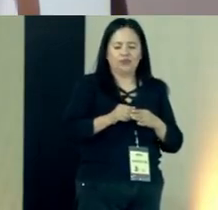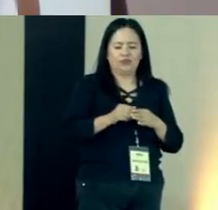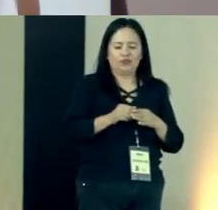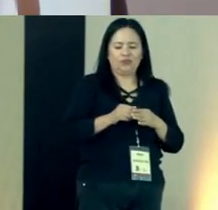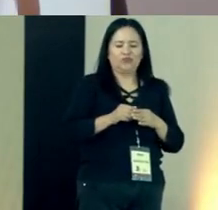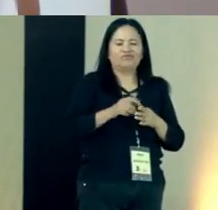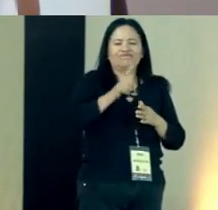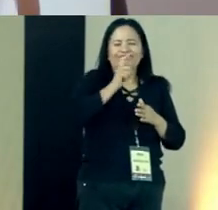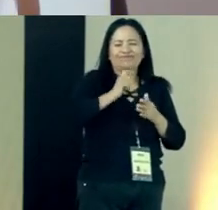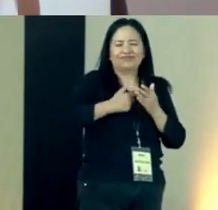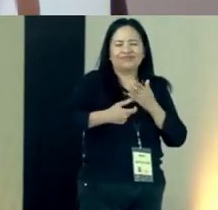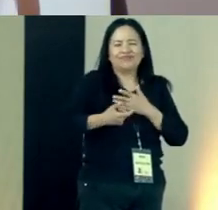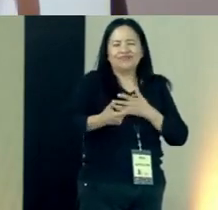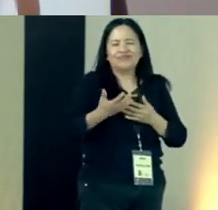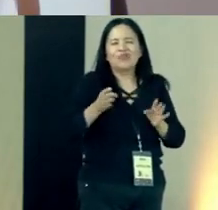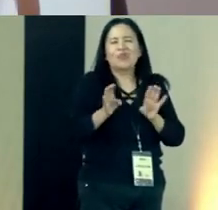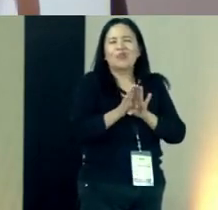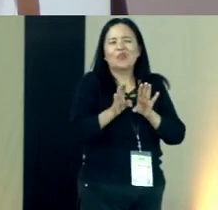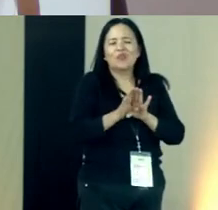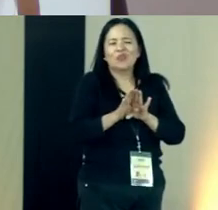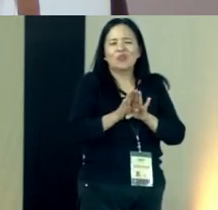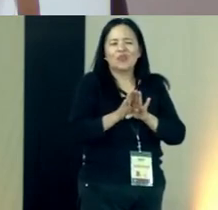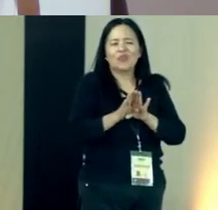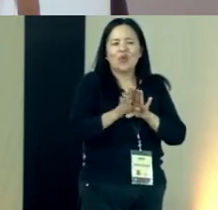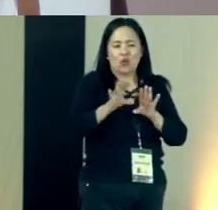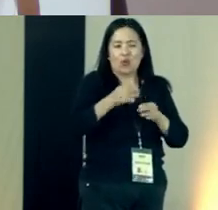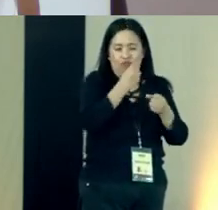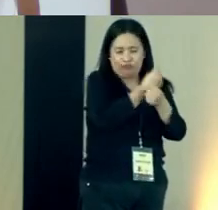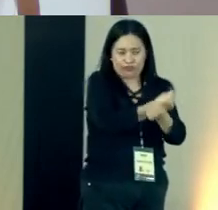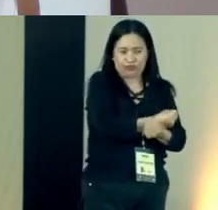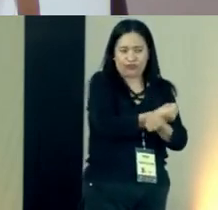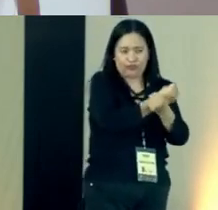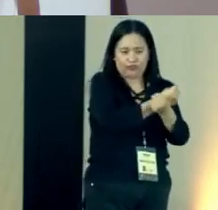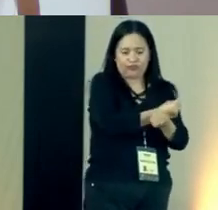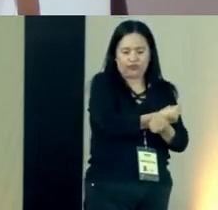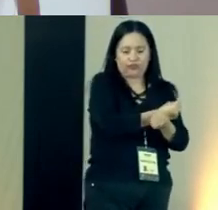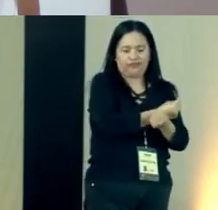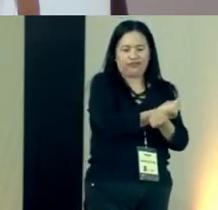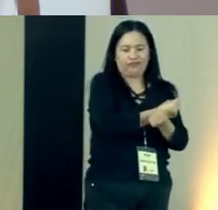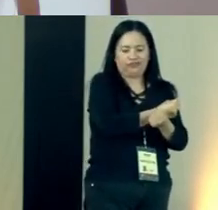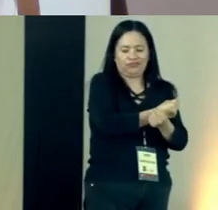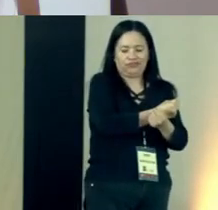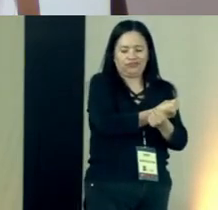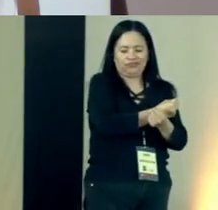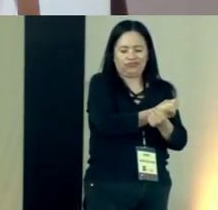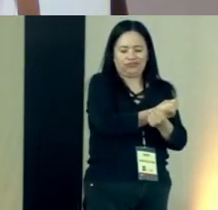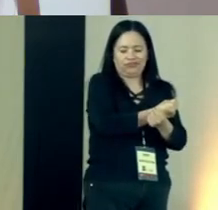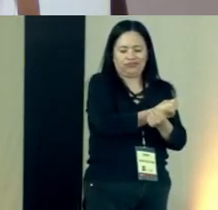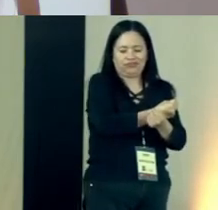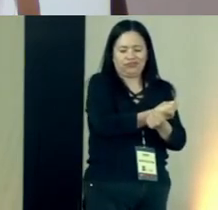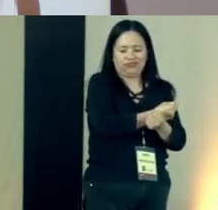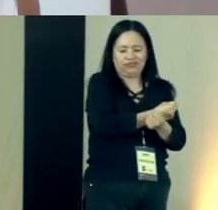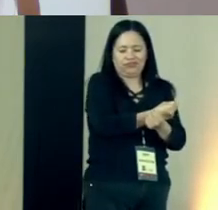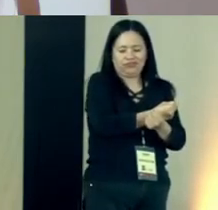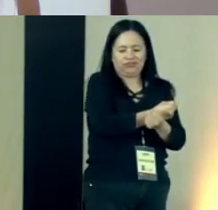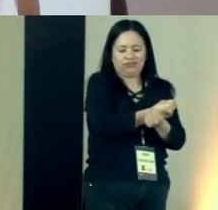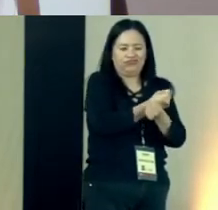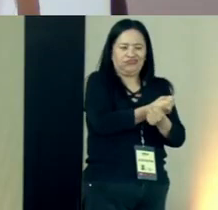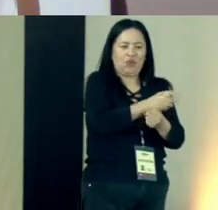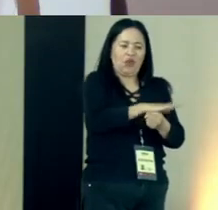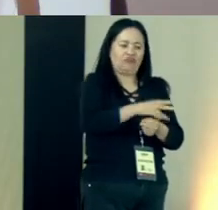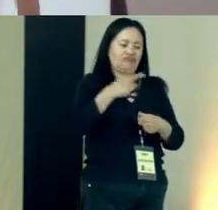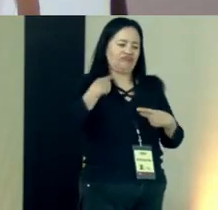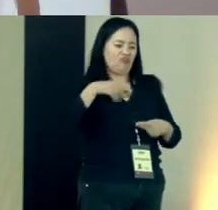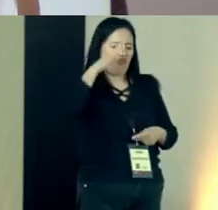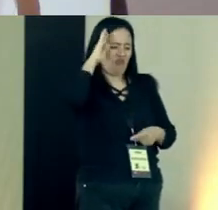a la enorme dependencia que había, no solo de los esclavos, porque bueno, los esclavos evidentemente estaban en una situación de